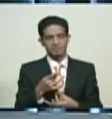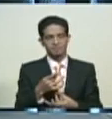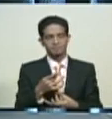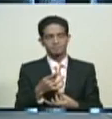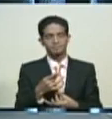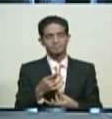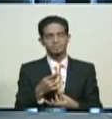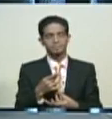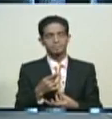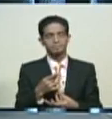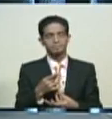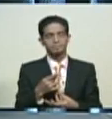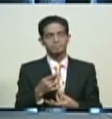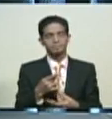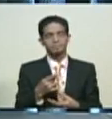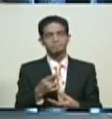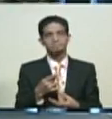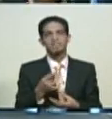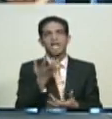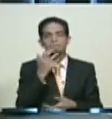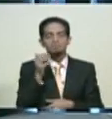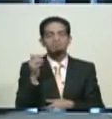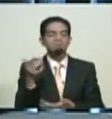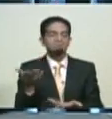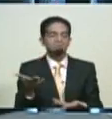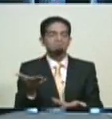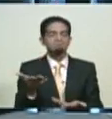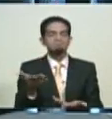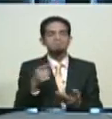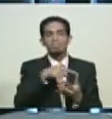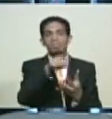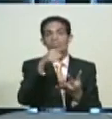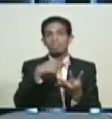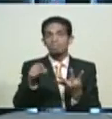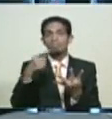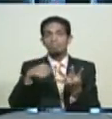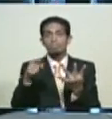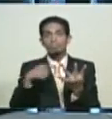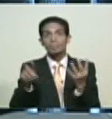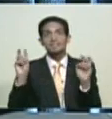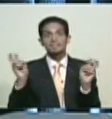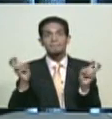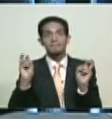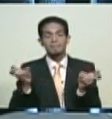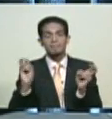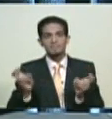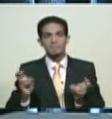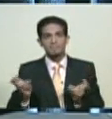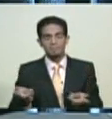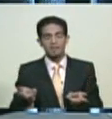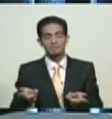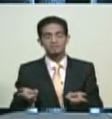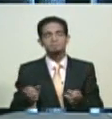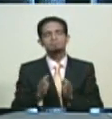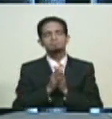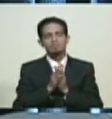bueno de una diversidad de temas en el debate público nacional